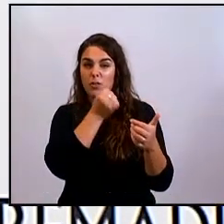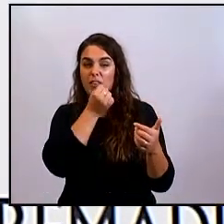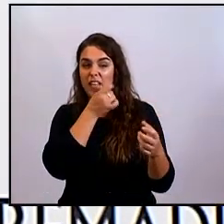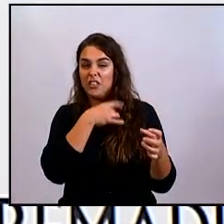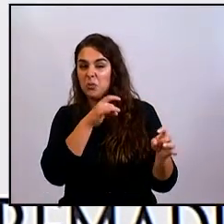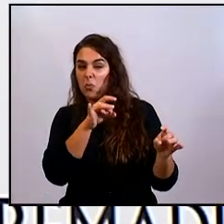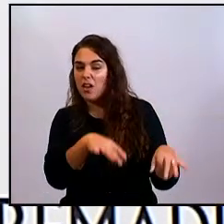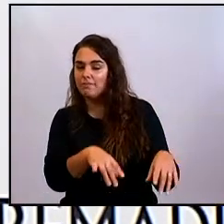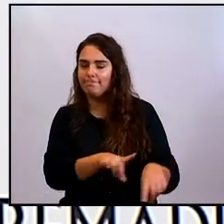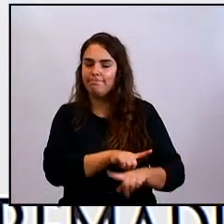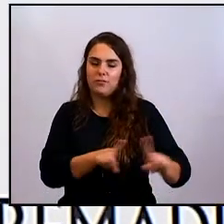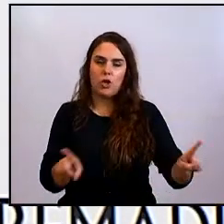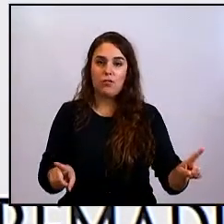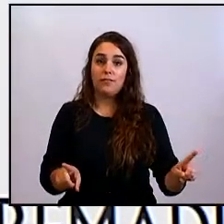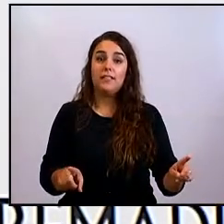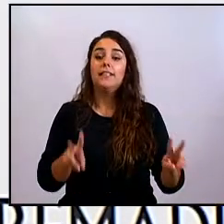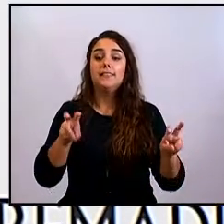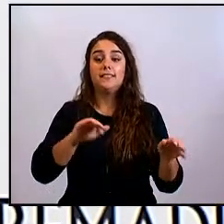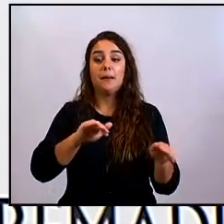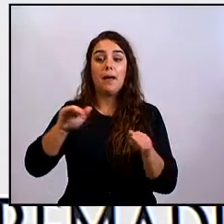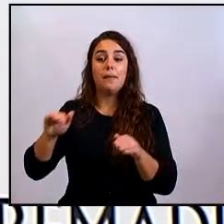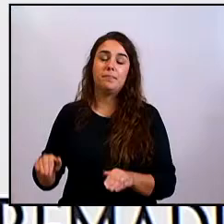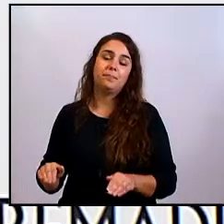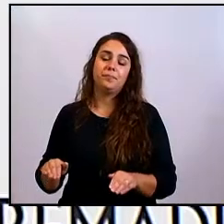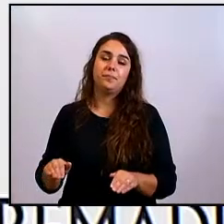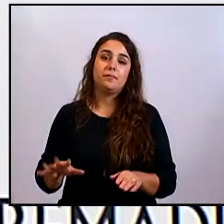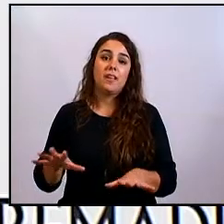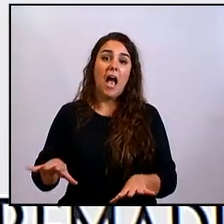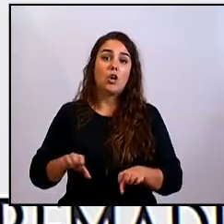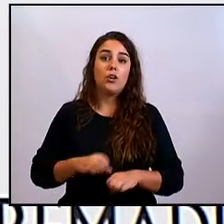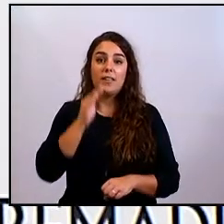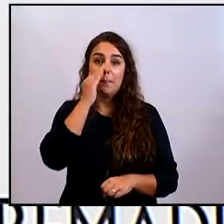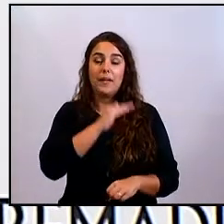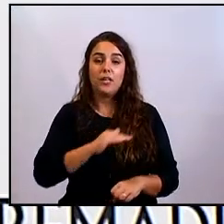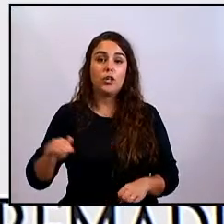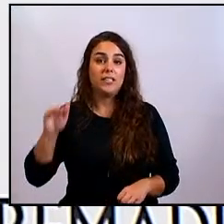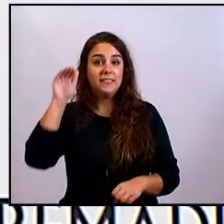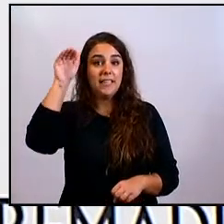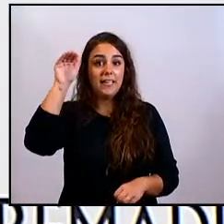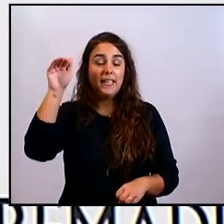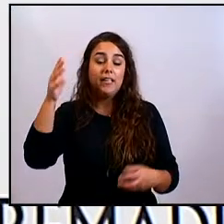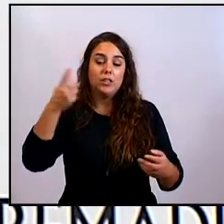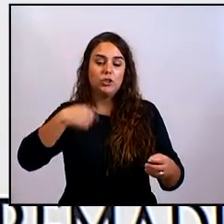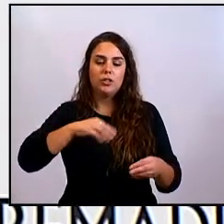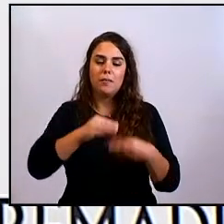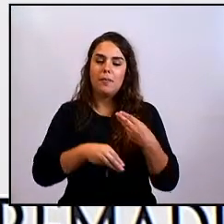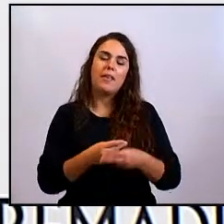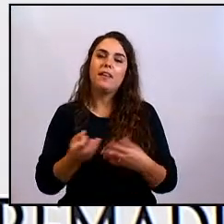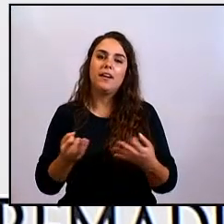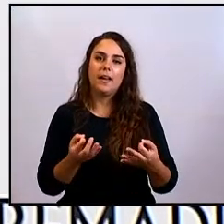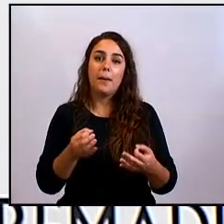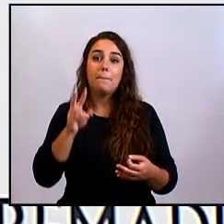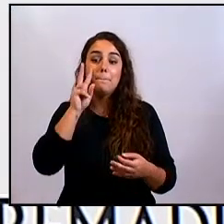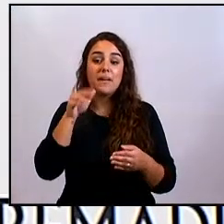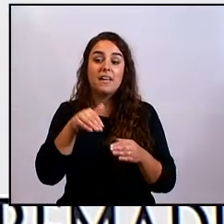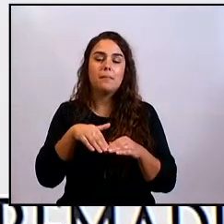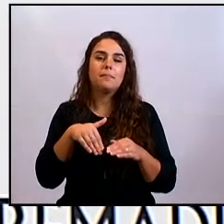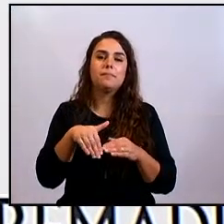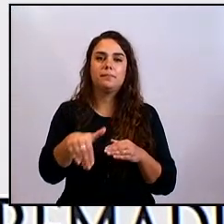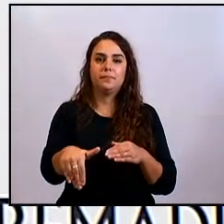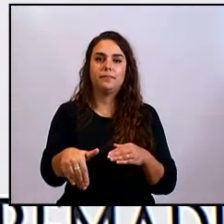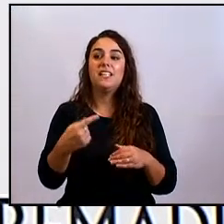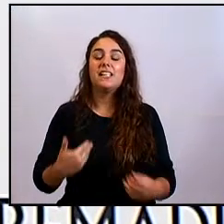en este sentido. Y con respecto a la acogida de menores migrantes, lo que tenemos que hacer es mirar hacia quien tiene